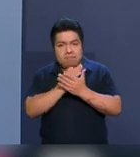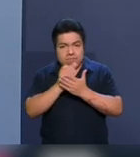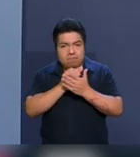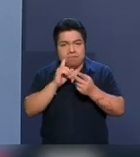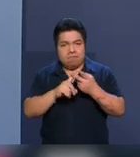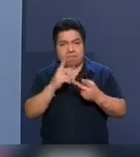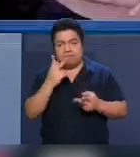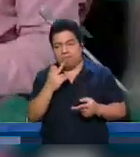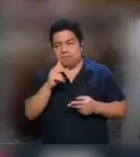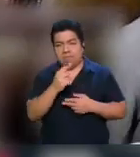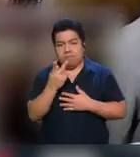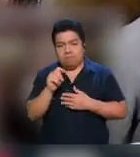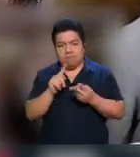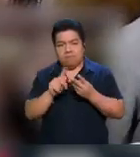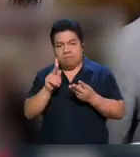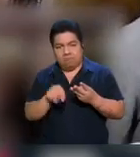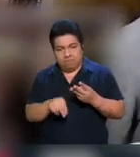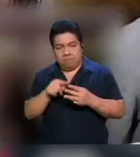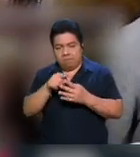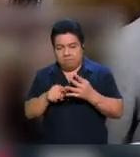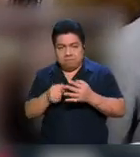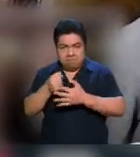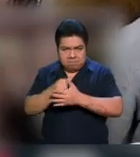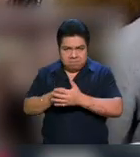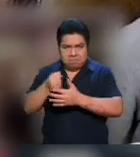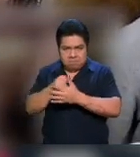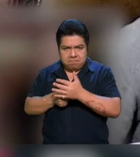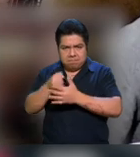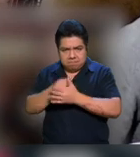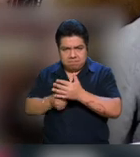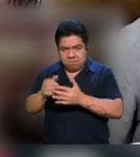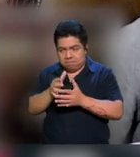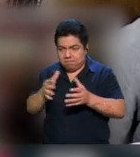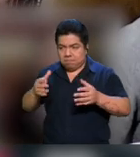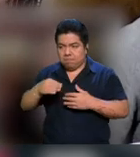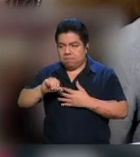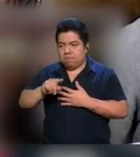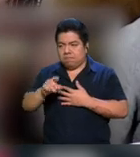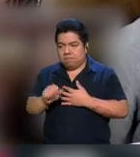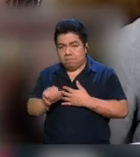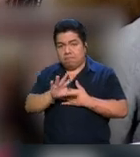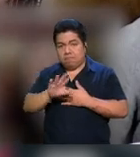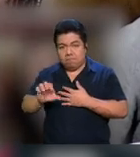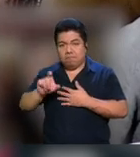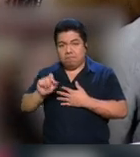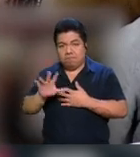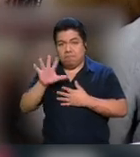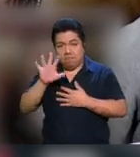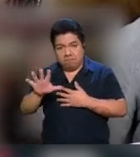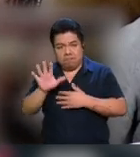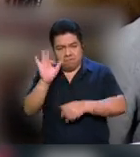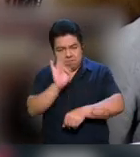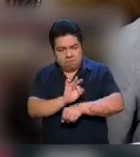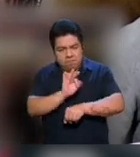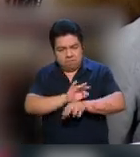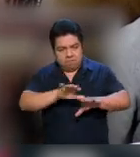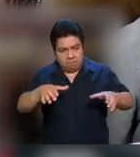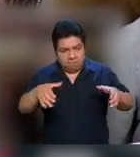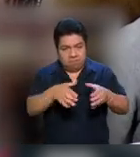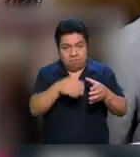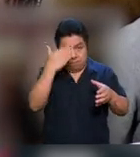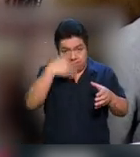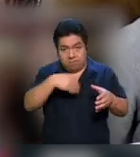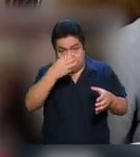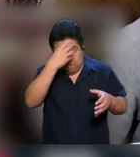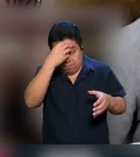Partido Verde y Partido del Trabajo se sumaban a la lucha por la defensa del predio Montes Apalaches 525, protegido como suelo de conservación y